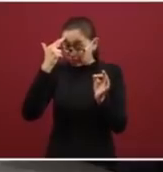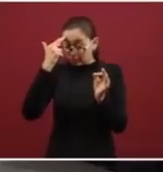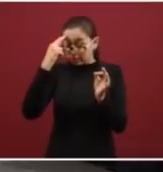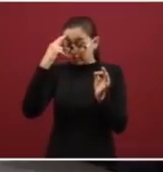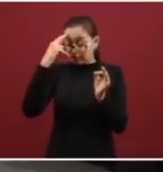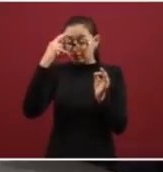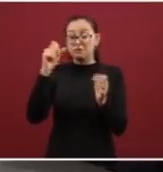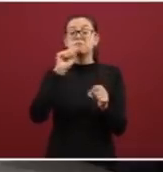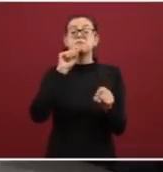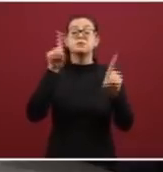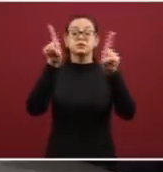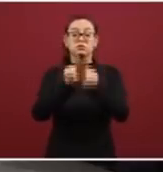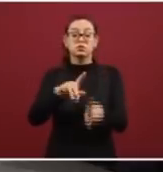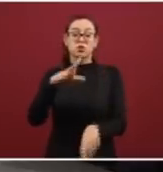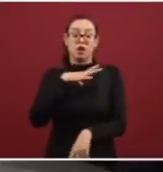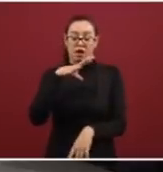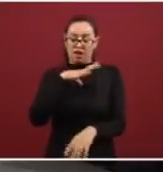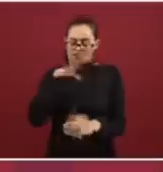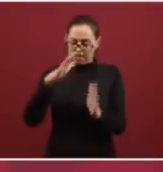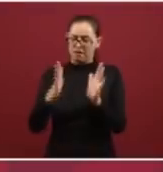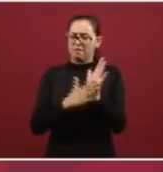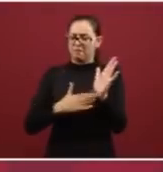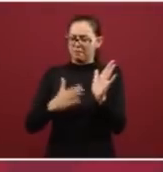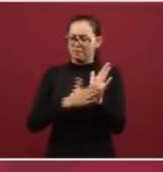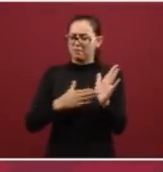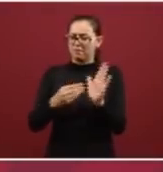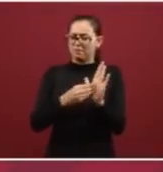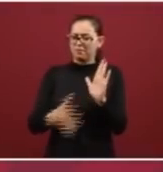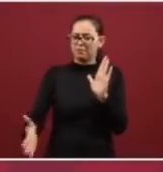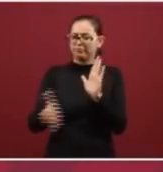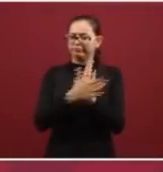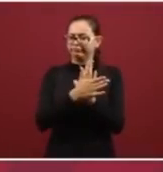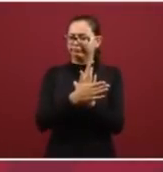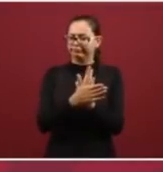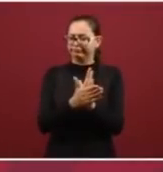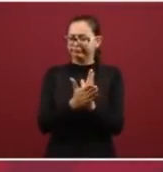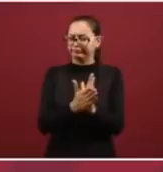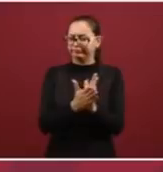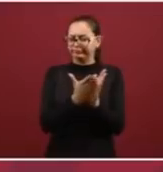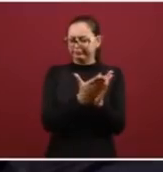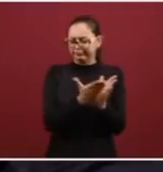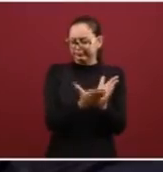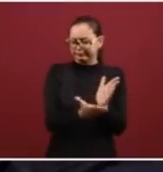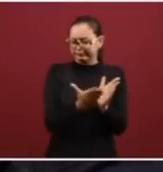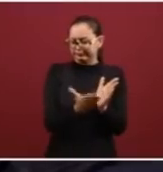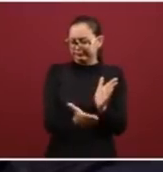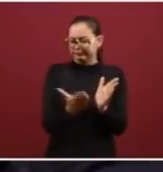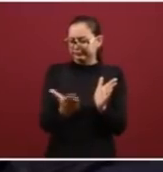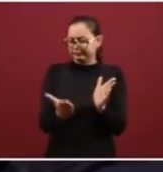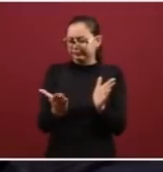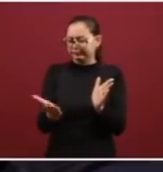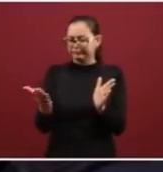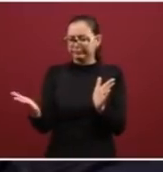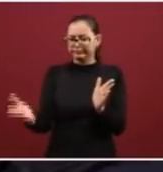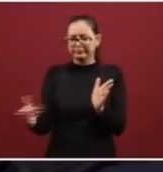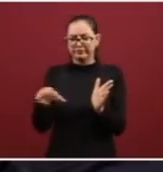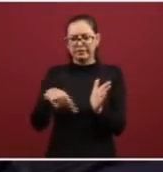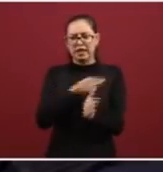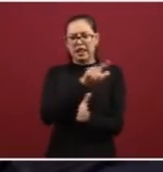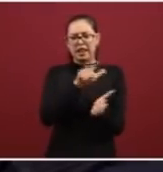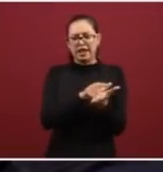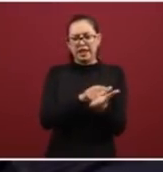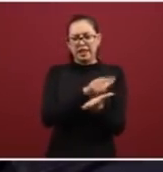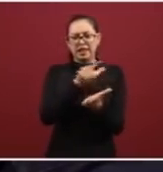convocará a nuevas rondas en tanto no se tengan resultados de los contratos otorgados los considerandos de las leyes